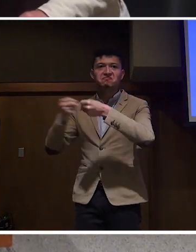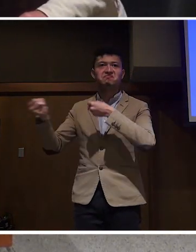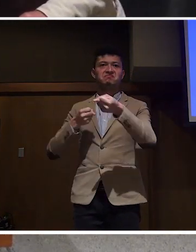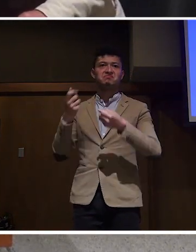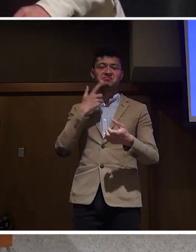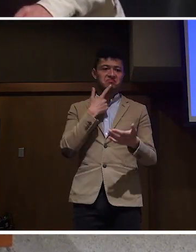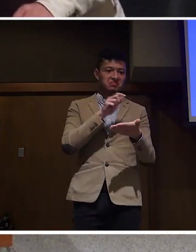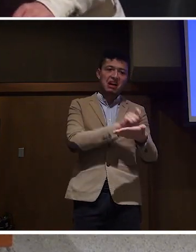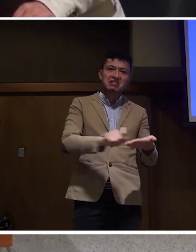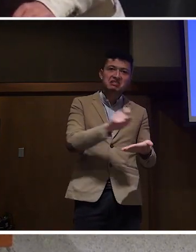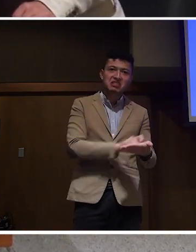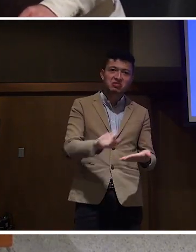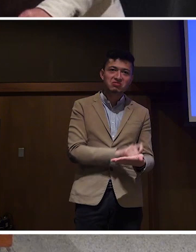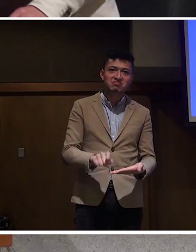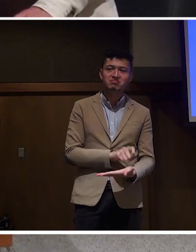escritor.